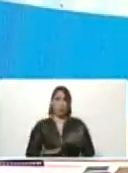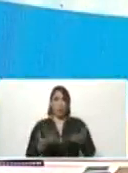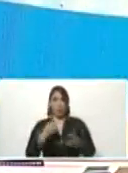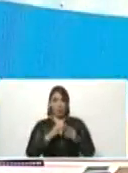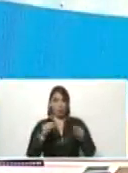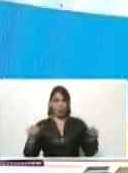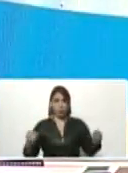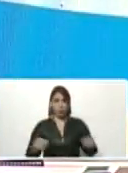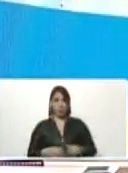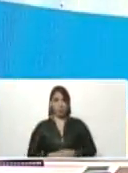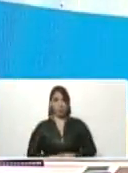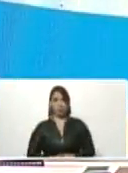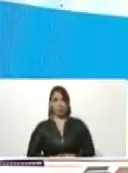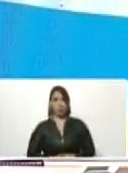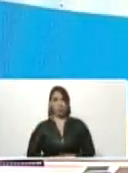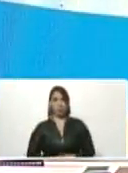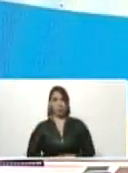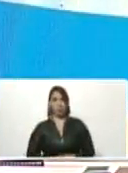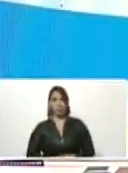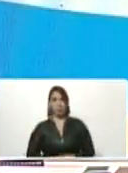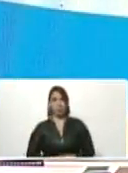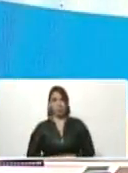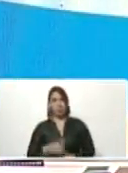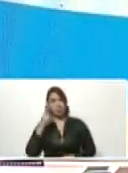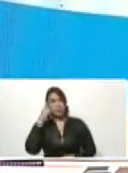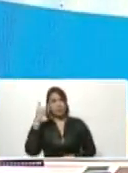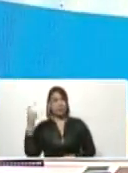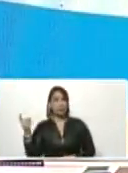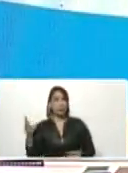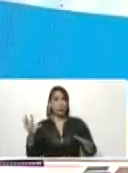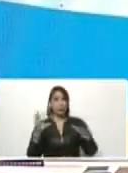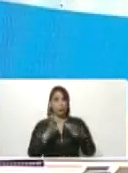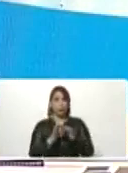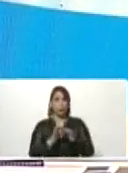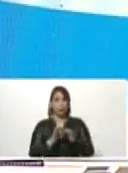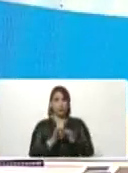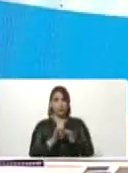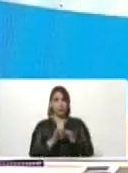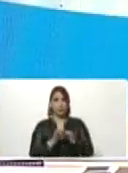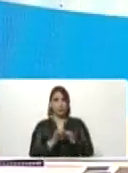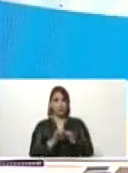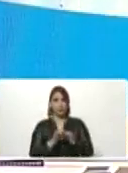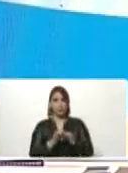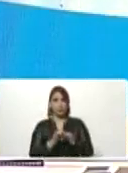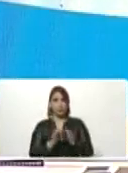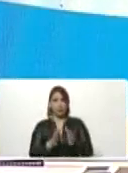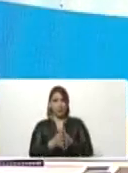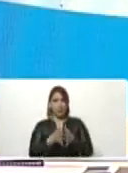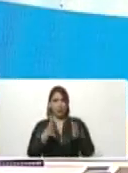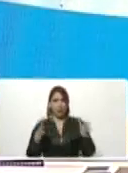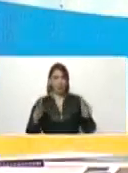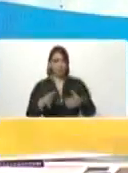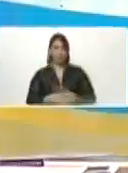tierra, se imagina la unión de una gran